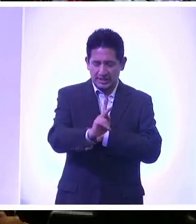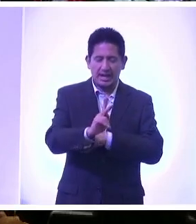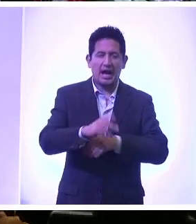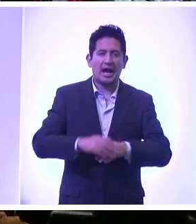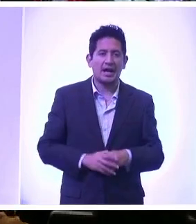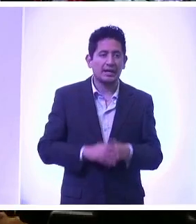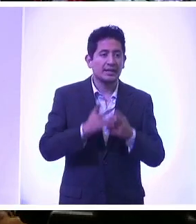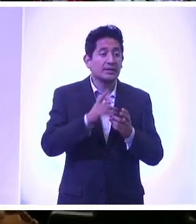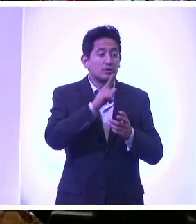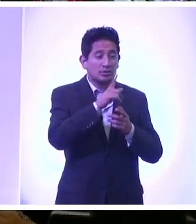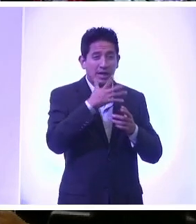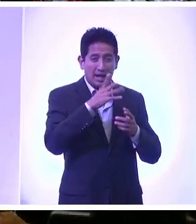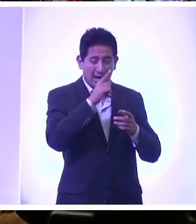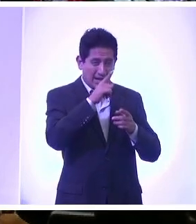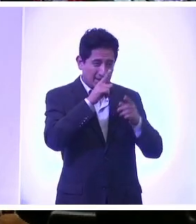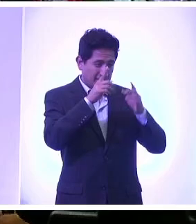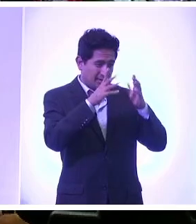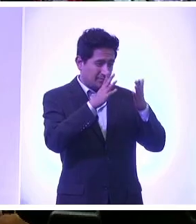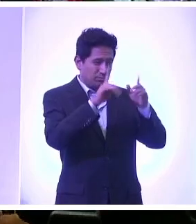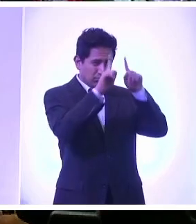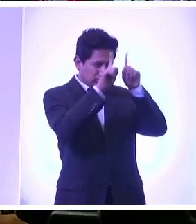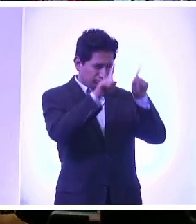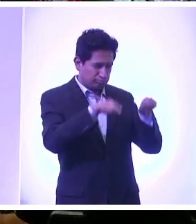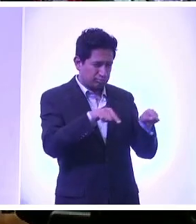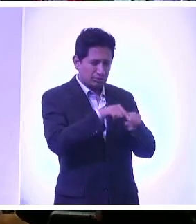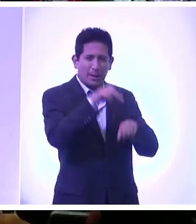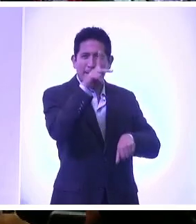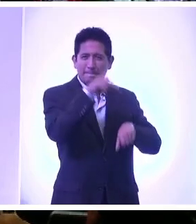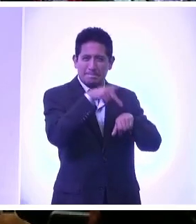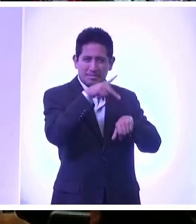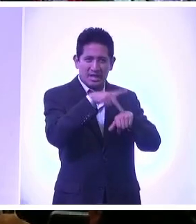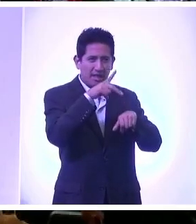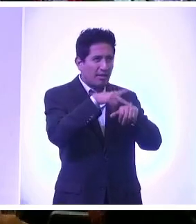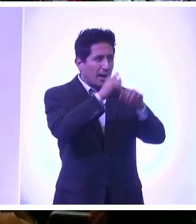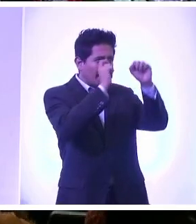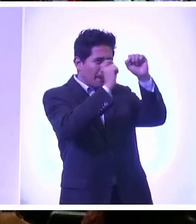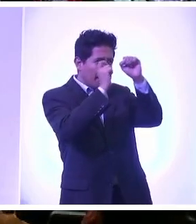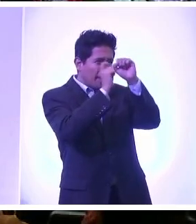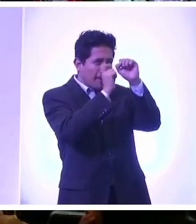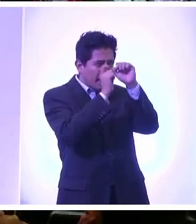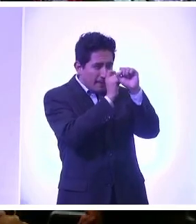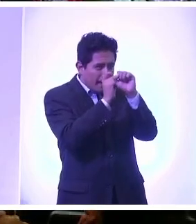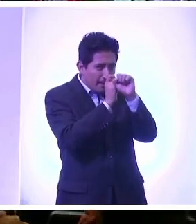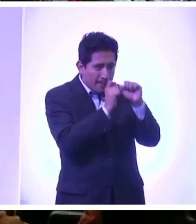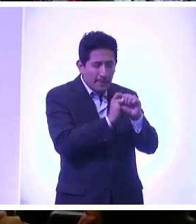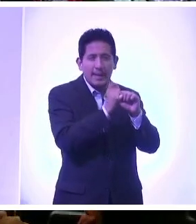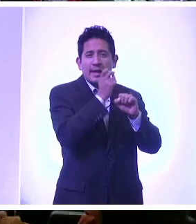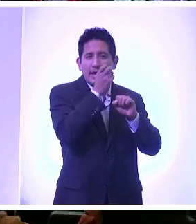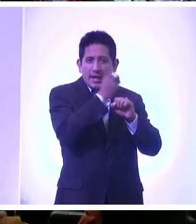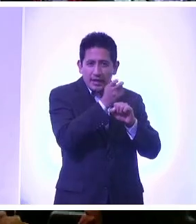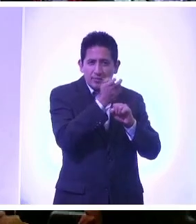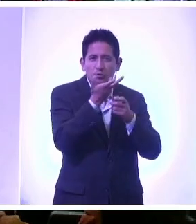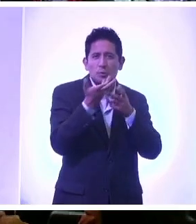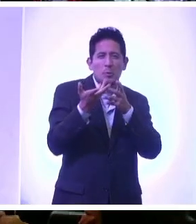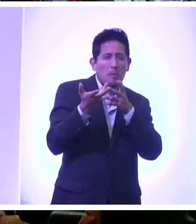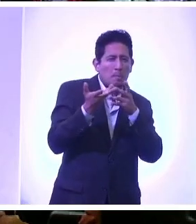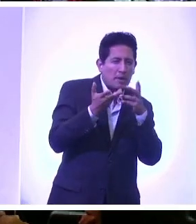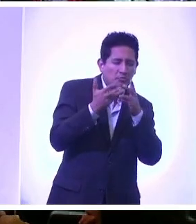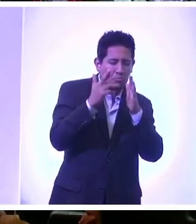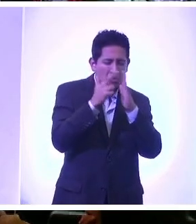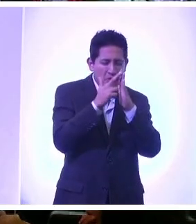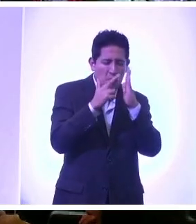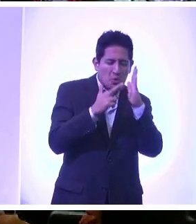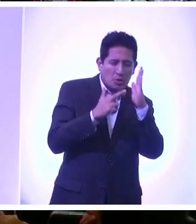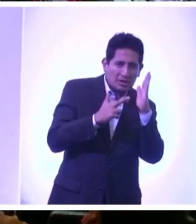forma escrita que tenemos de un lenguaje ya parecía una normatividad para las empresas ustedes a lo mejor se